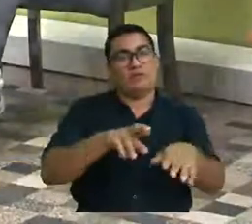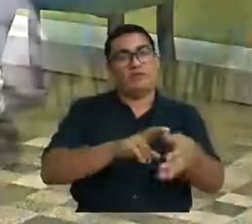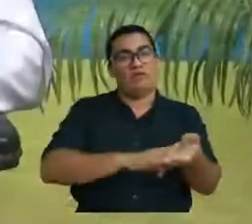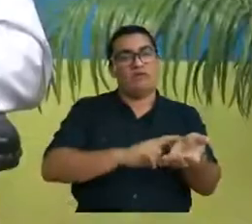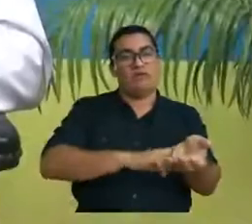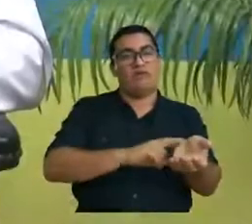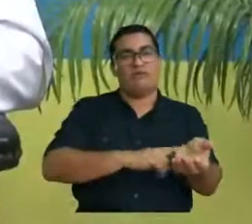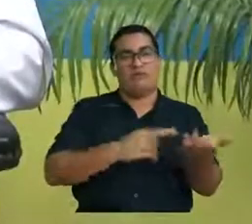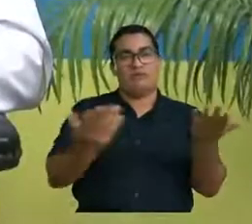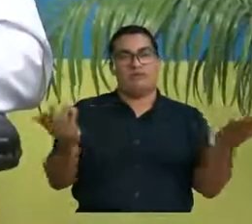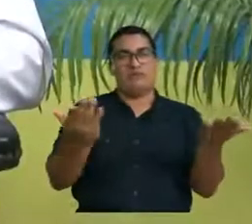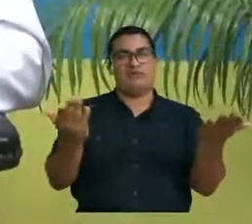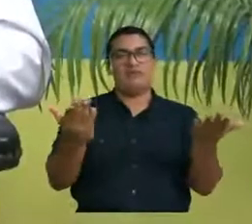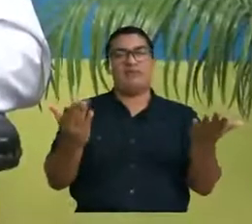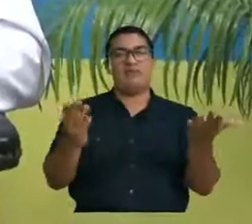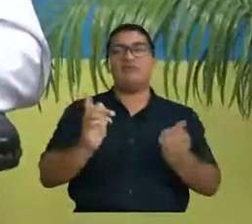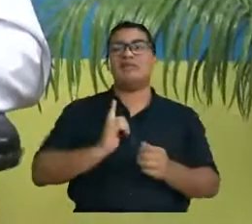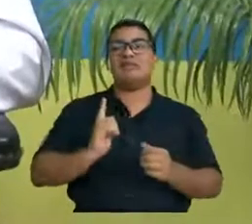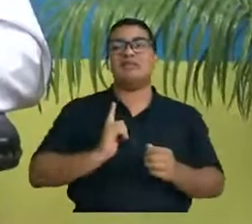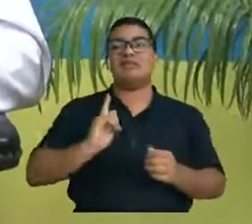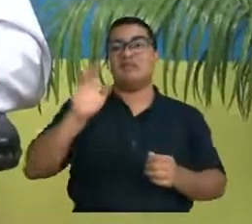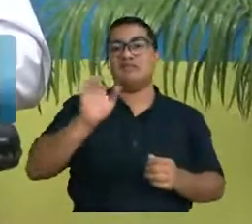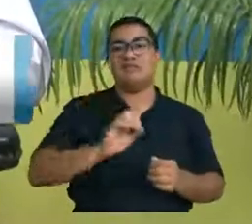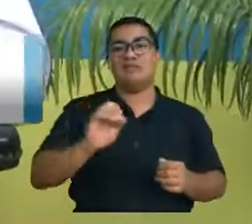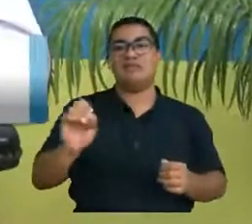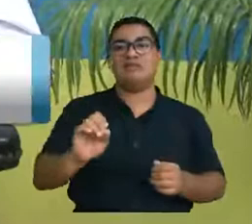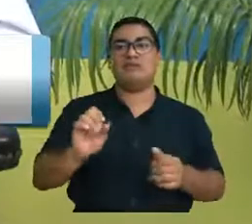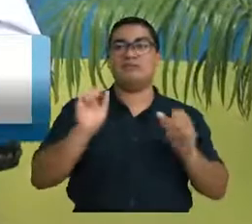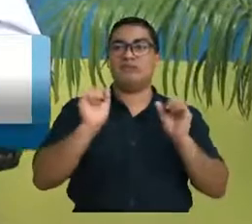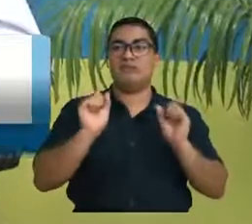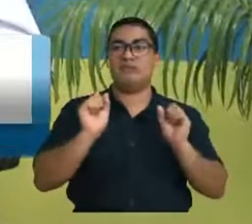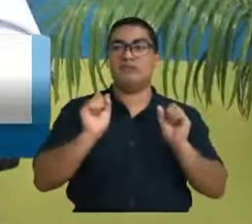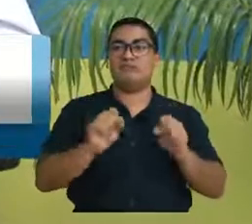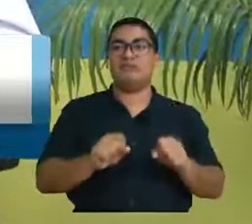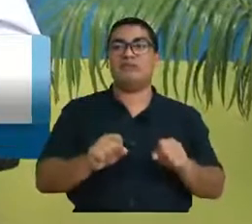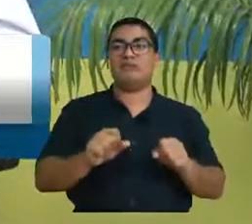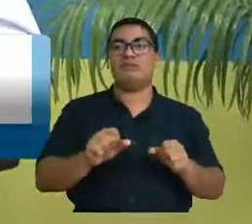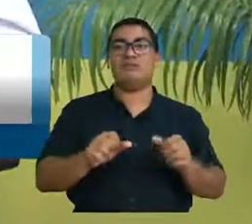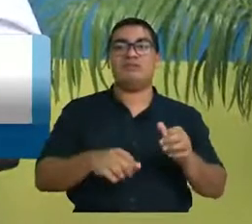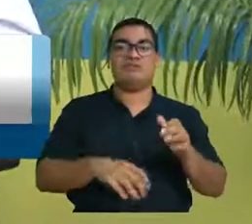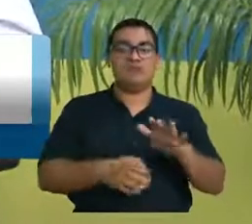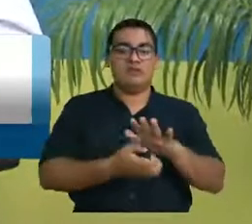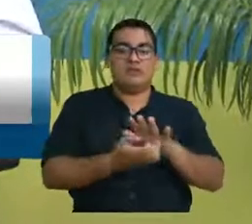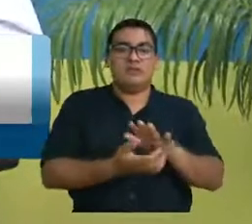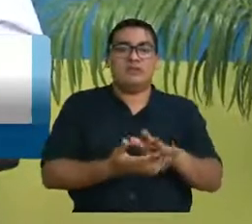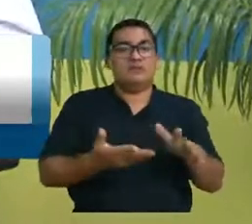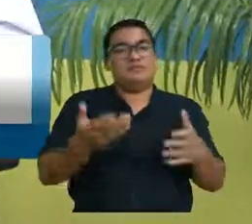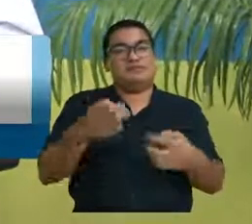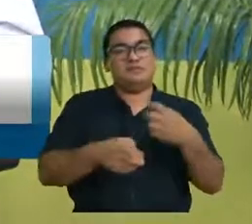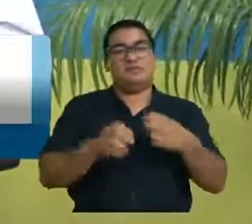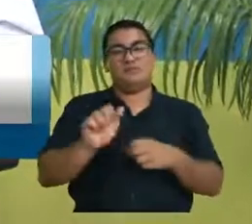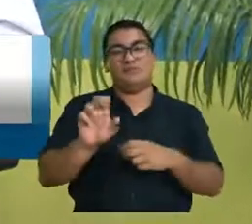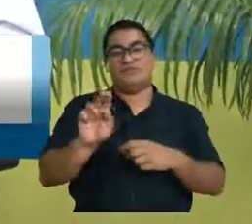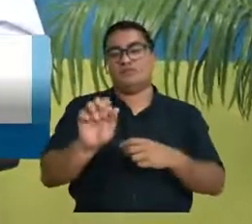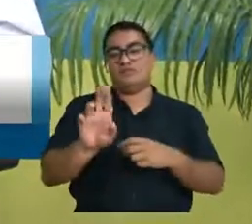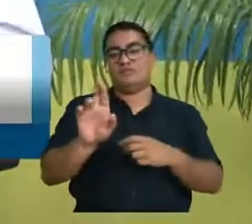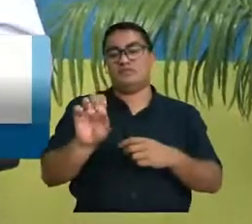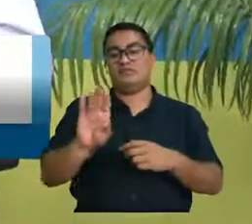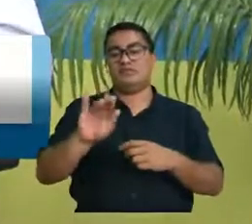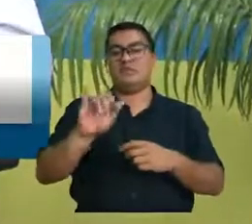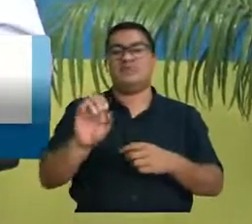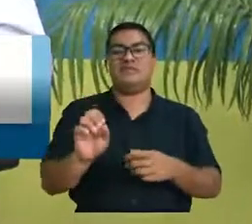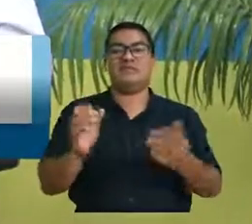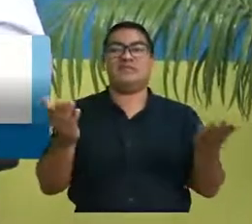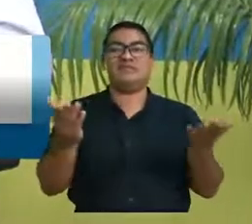diabéticos tienen un alto porcentaje a hacer infecciones por anaerobios. Entonces, nosotros mandamos a